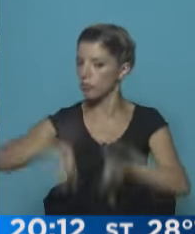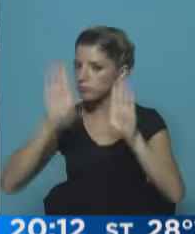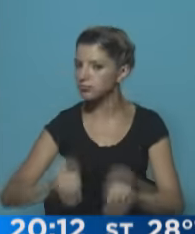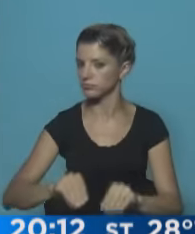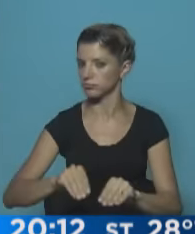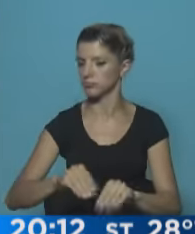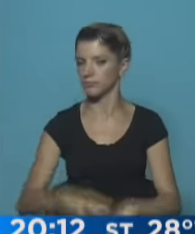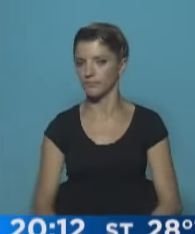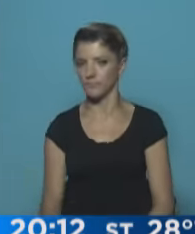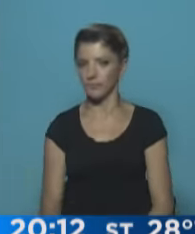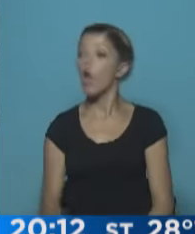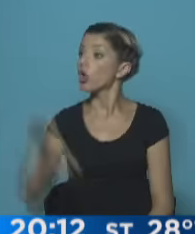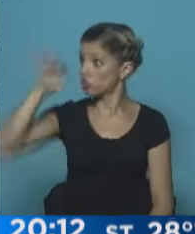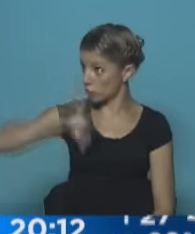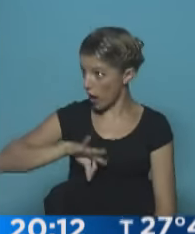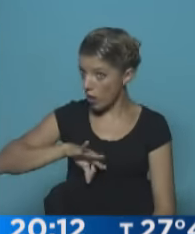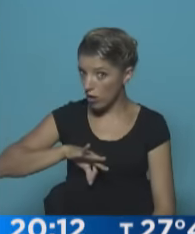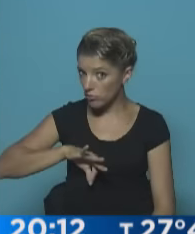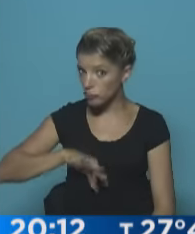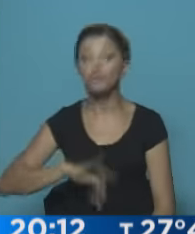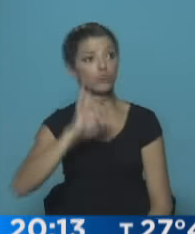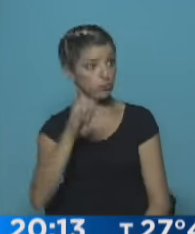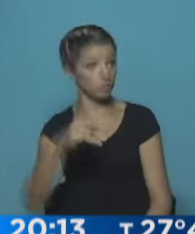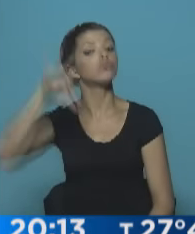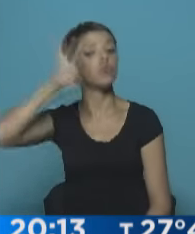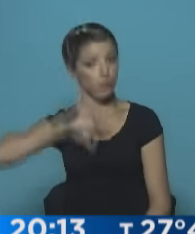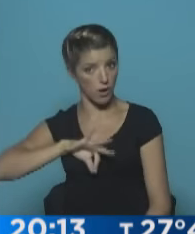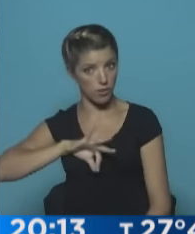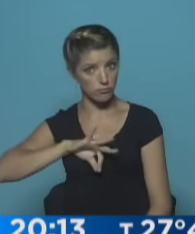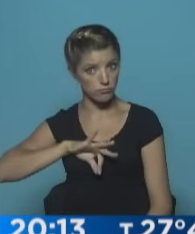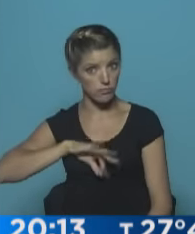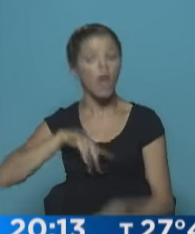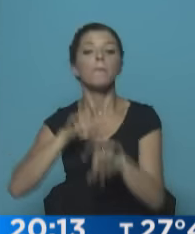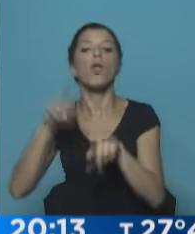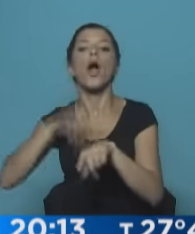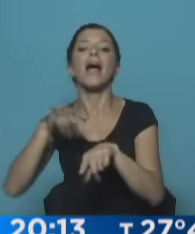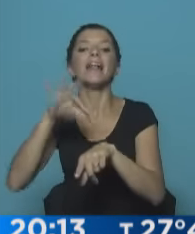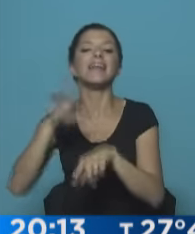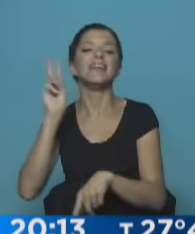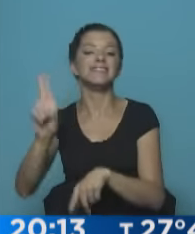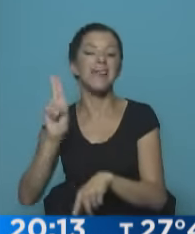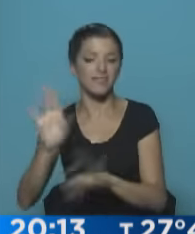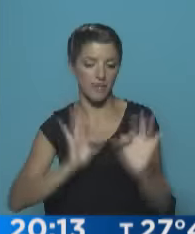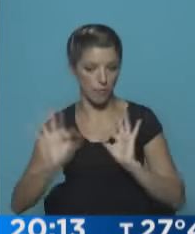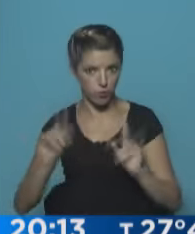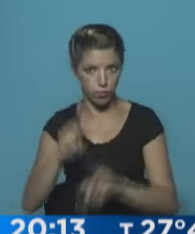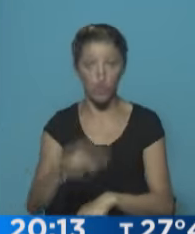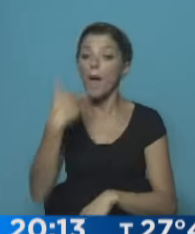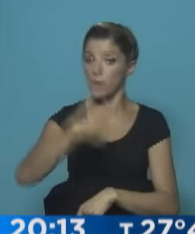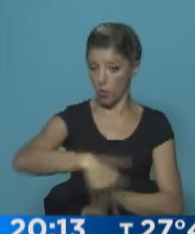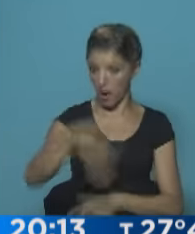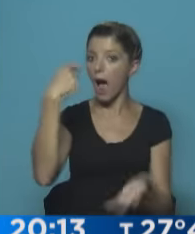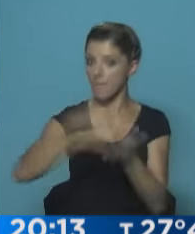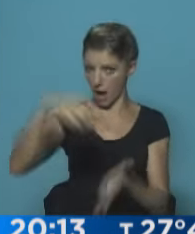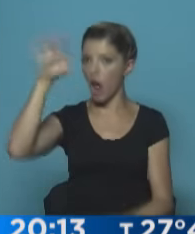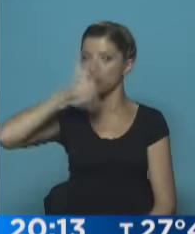reincorporados cobran el sueldo licenciados Igualmente con una licencia cobramos el sueldo lo vamos a cobrar